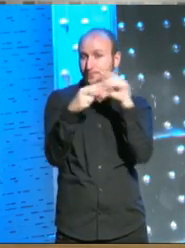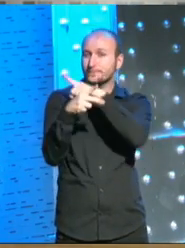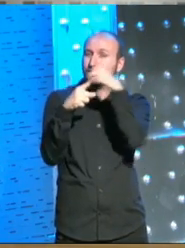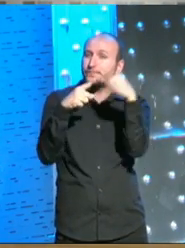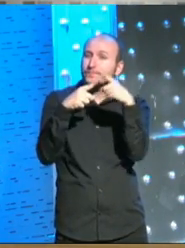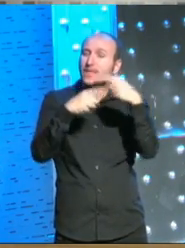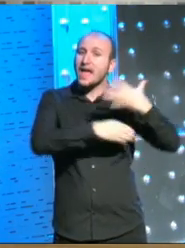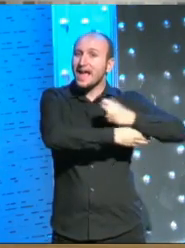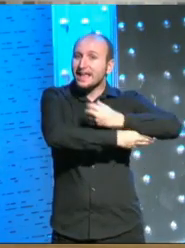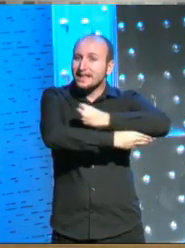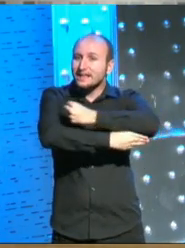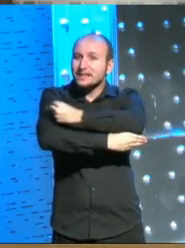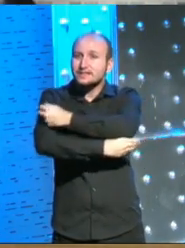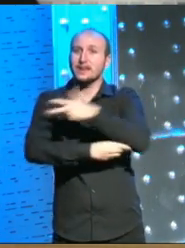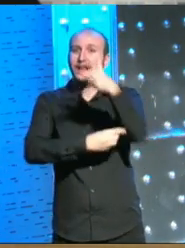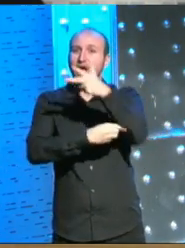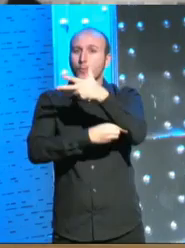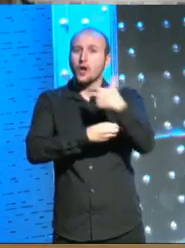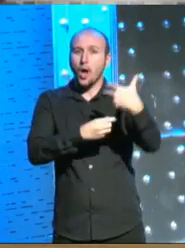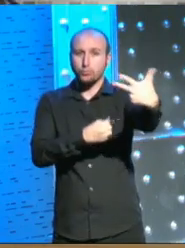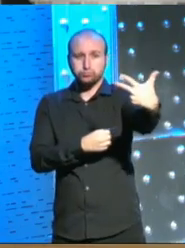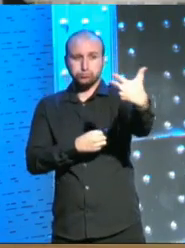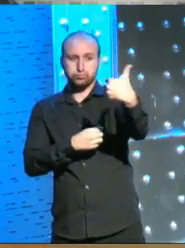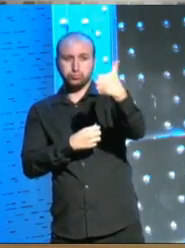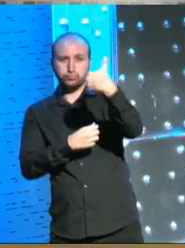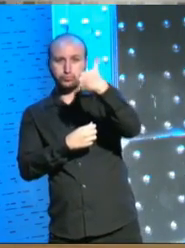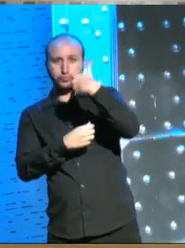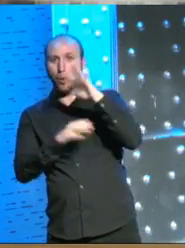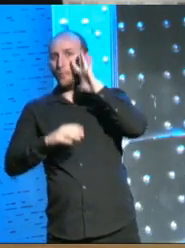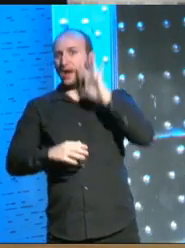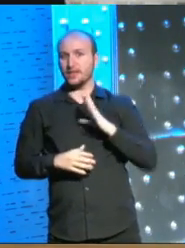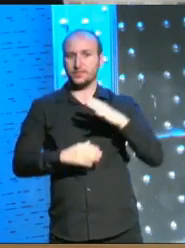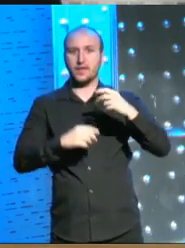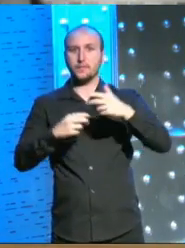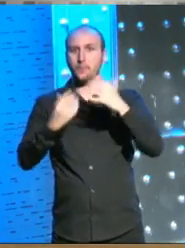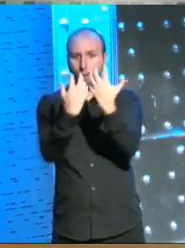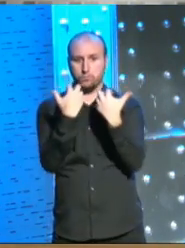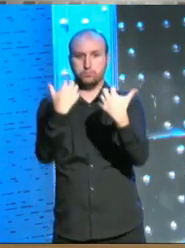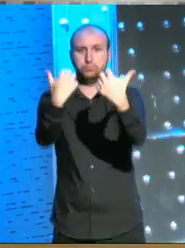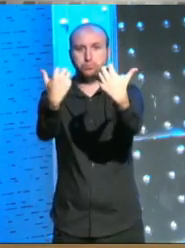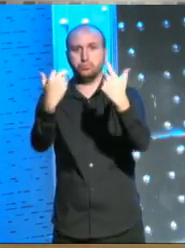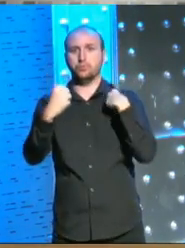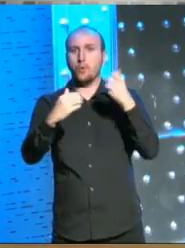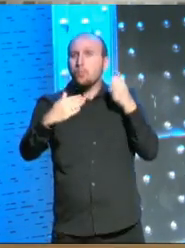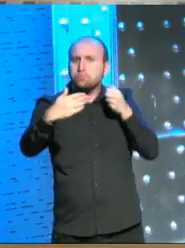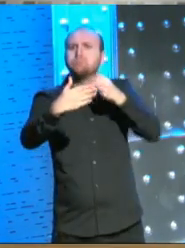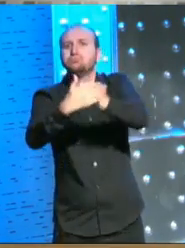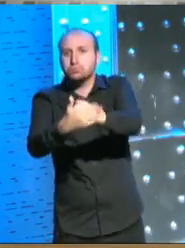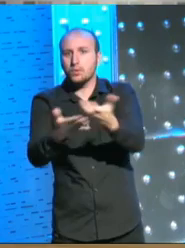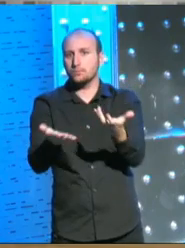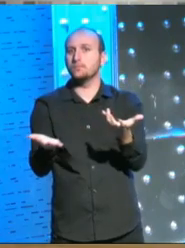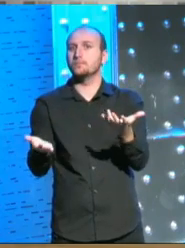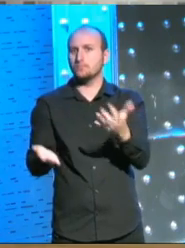que avanza hacia la cámara y parece que va a saltar de la pantalla y aplastar a los espectadores, que se tiraban todos para atrás, ¿no? ¿Por qué?